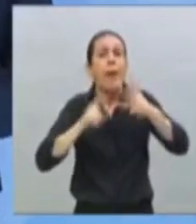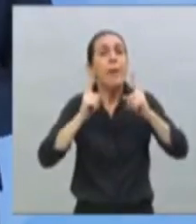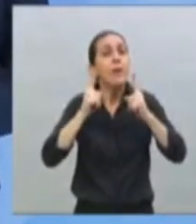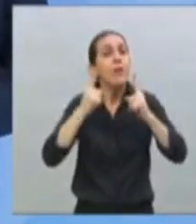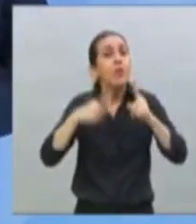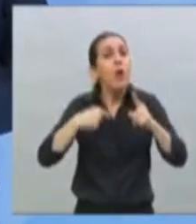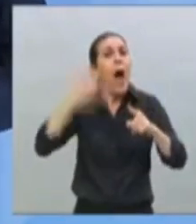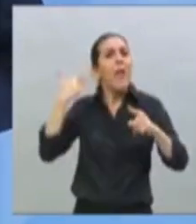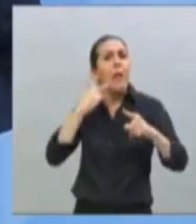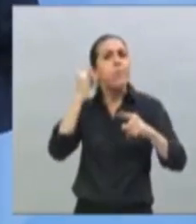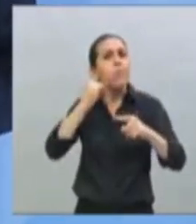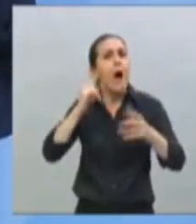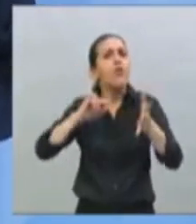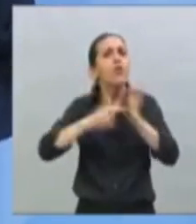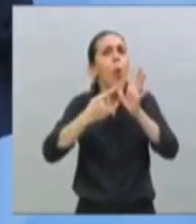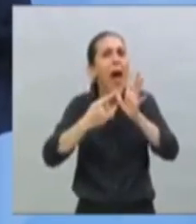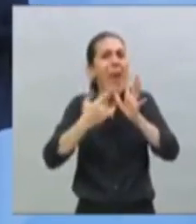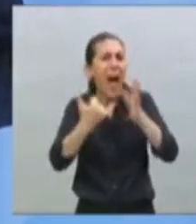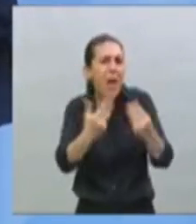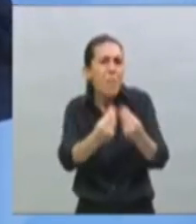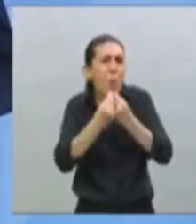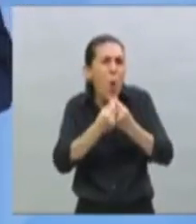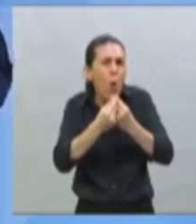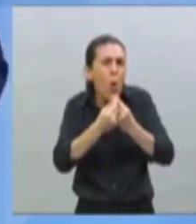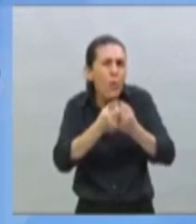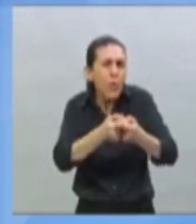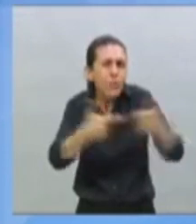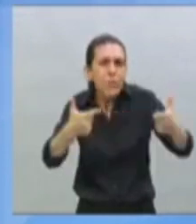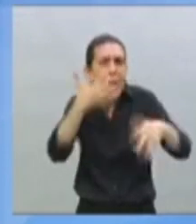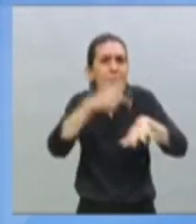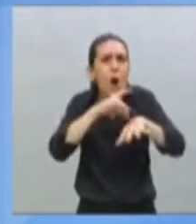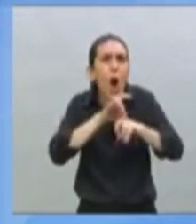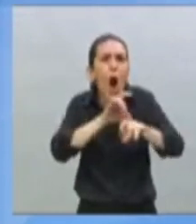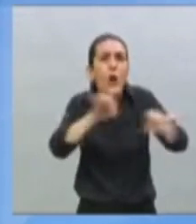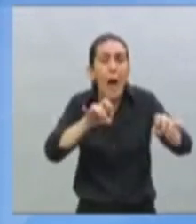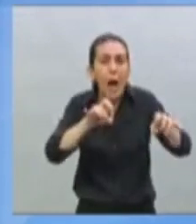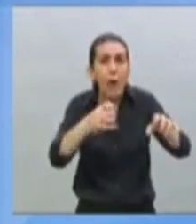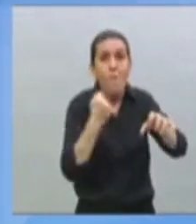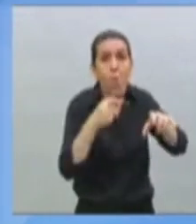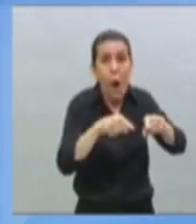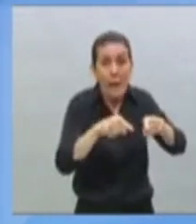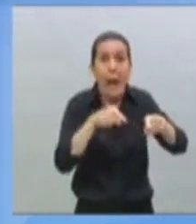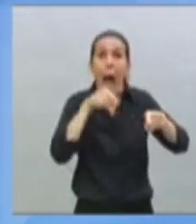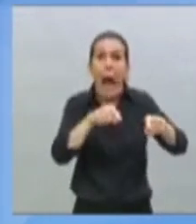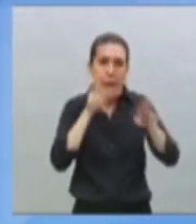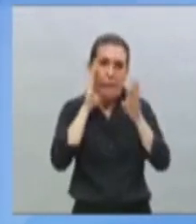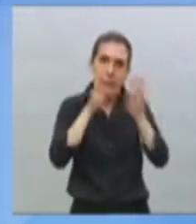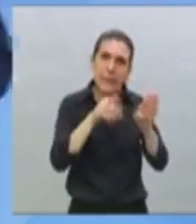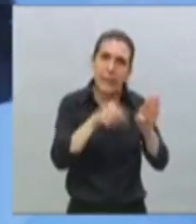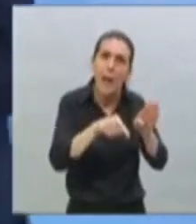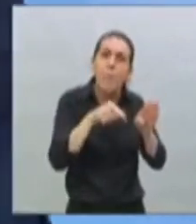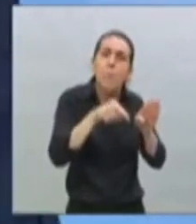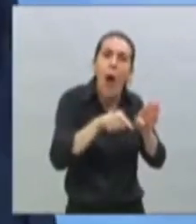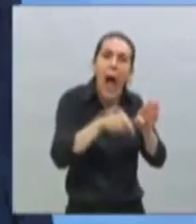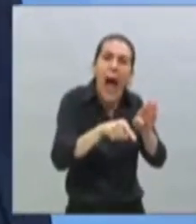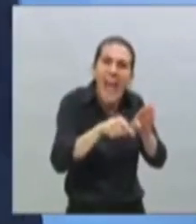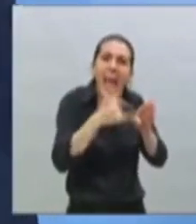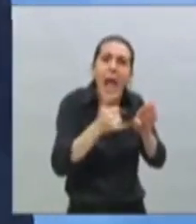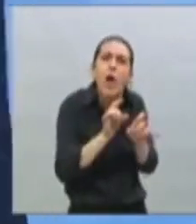conglomerados urbanos son el gran problema que nosotros debemos afrontar, porque allí está básicamente el